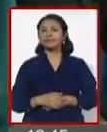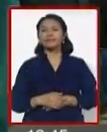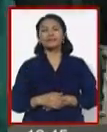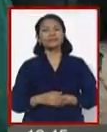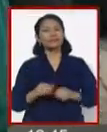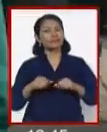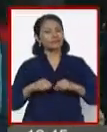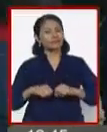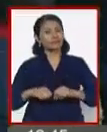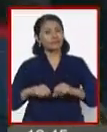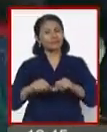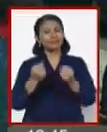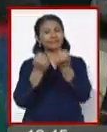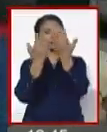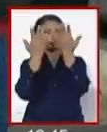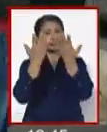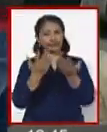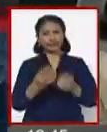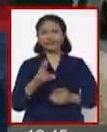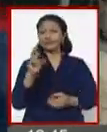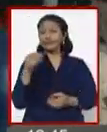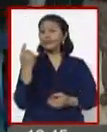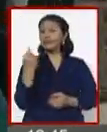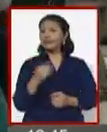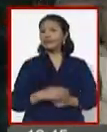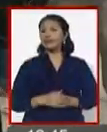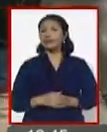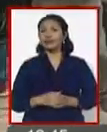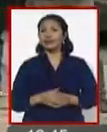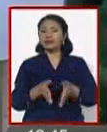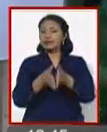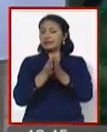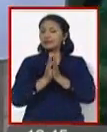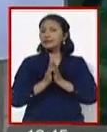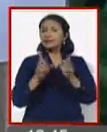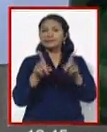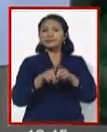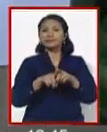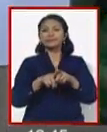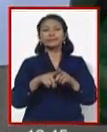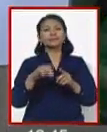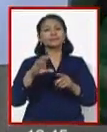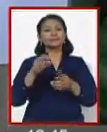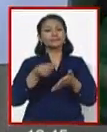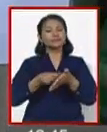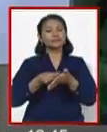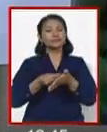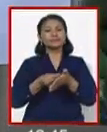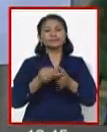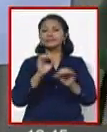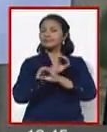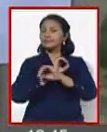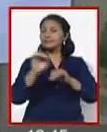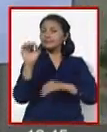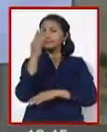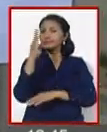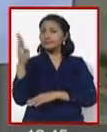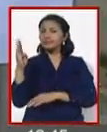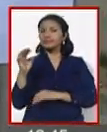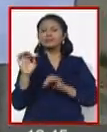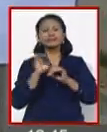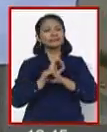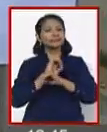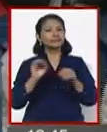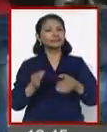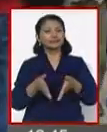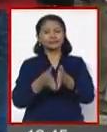monótonos. Claro, es una pena. No solamente es esta carrera que está pidiendo eso, también contaduría está igual, sin baños, sin nada. Se